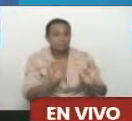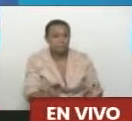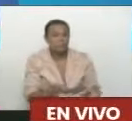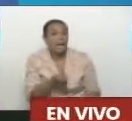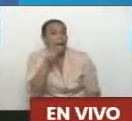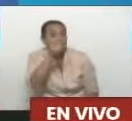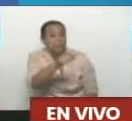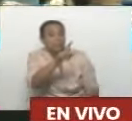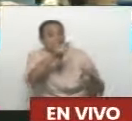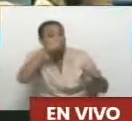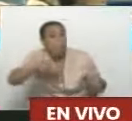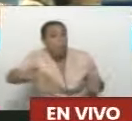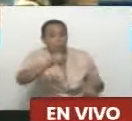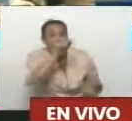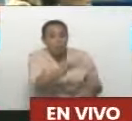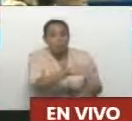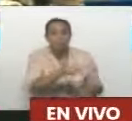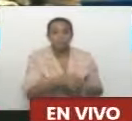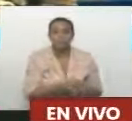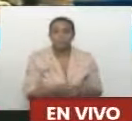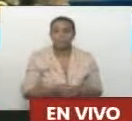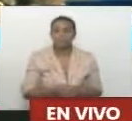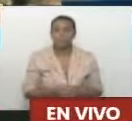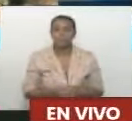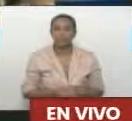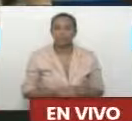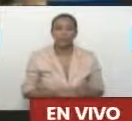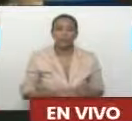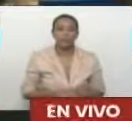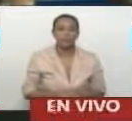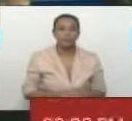que estar toda la infraestructura.